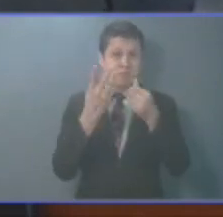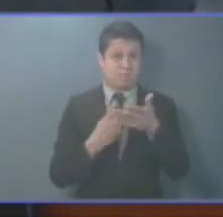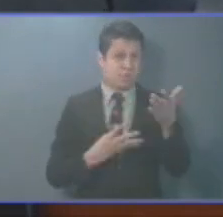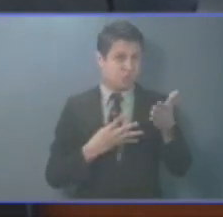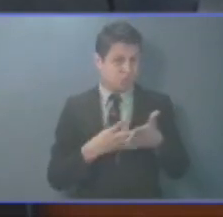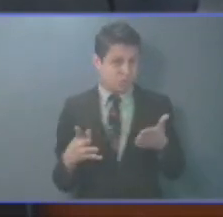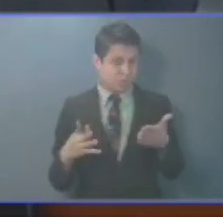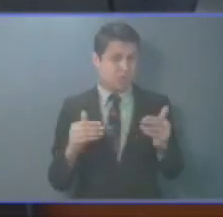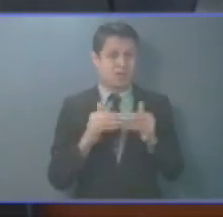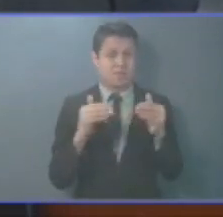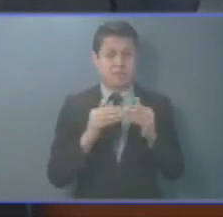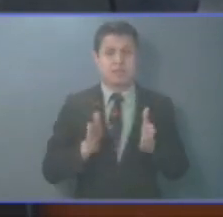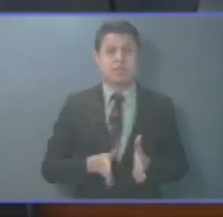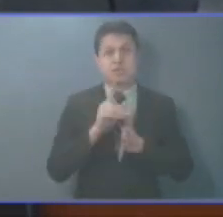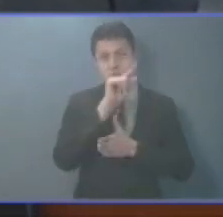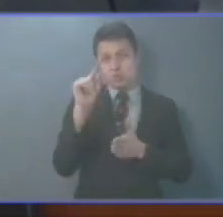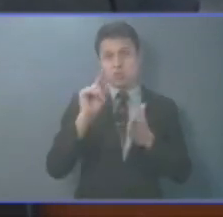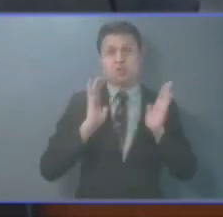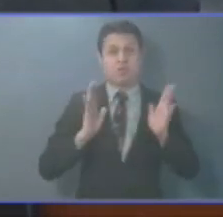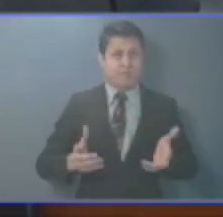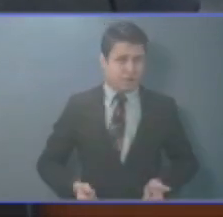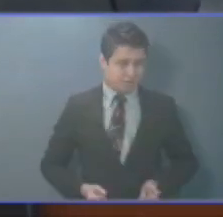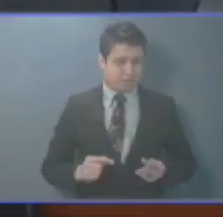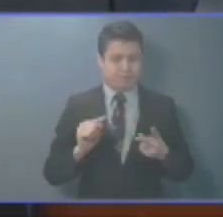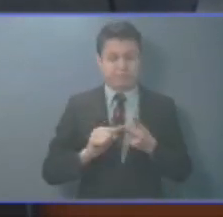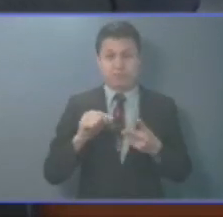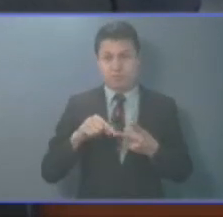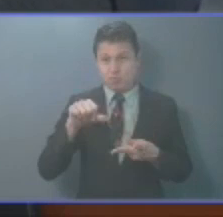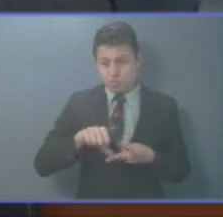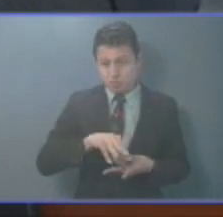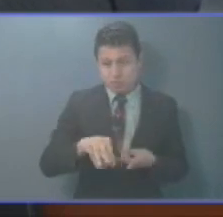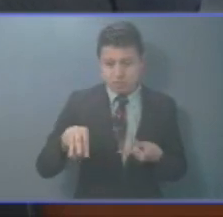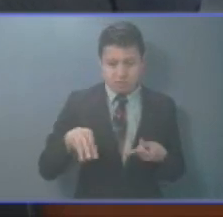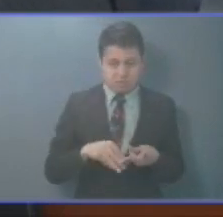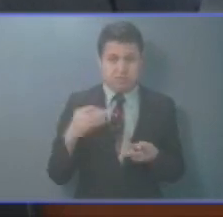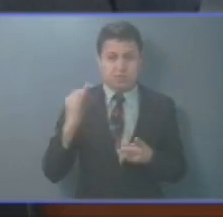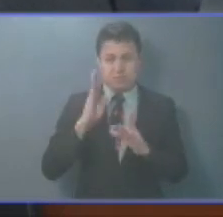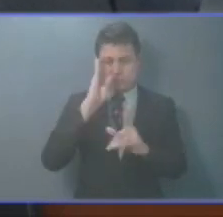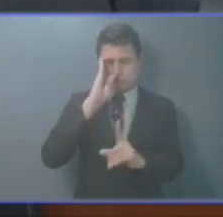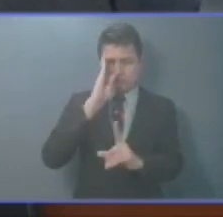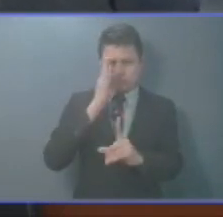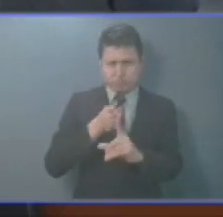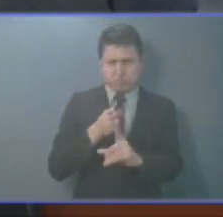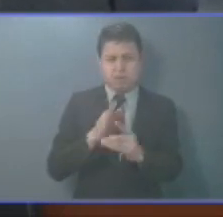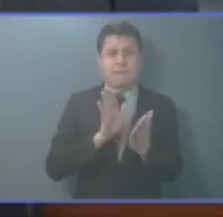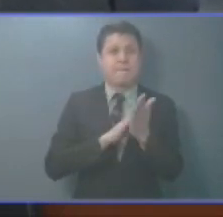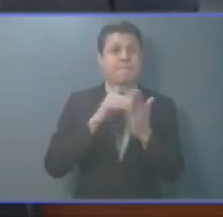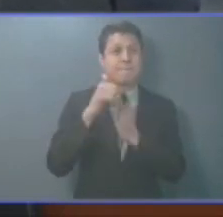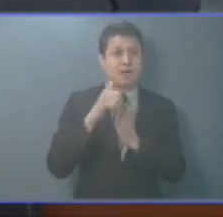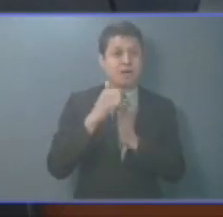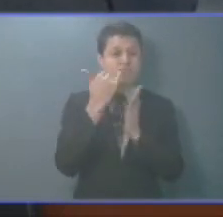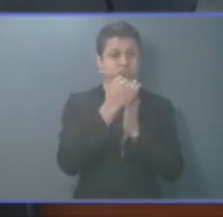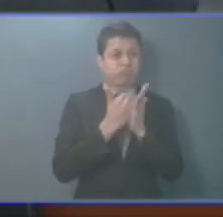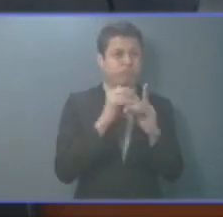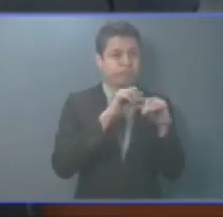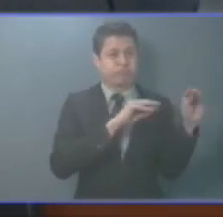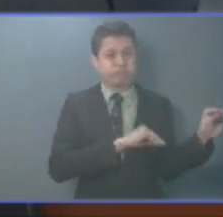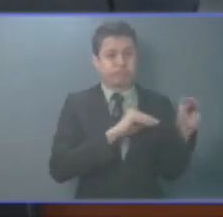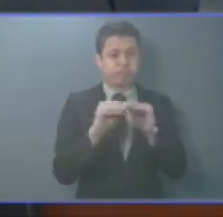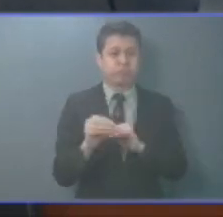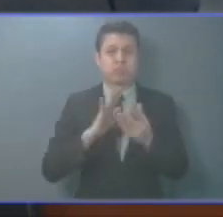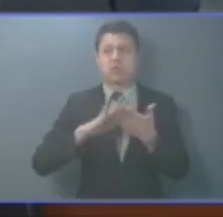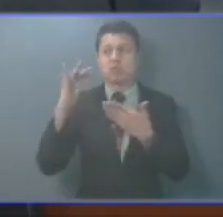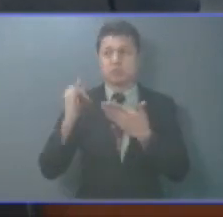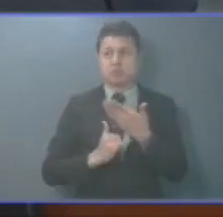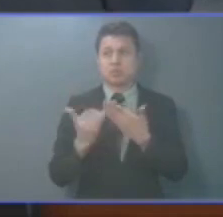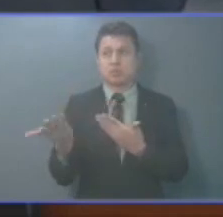instituciones públicas como por las municipalidades serán destinados para la ejecución de medidas, proyectos